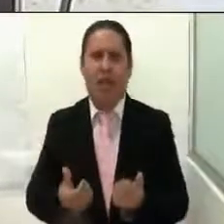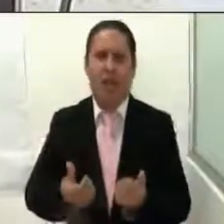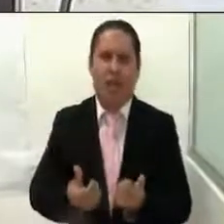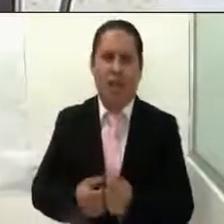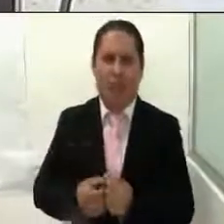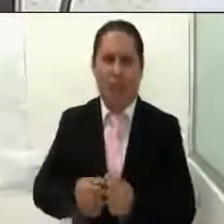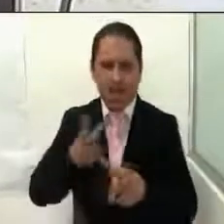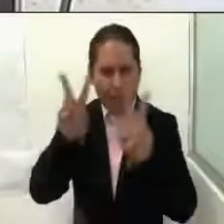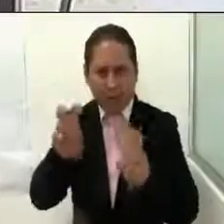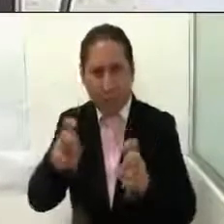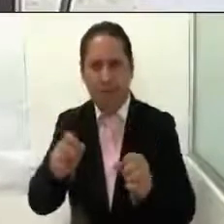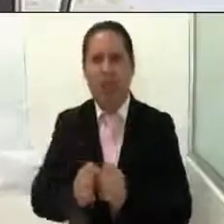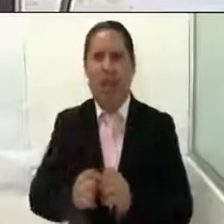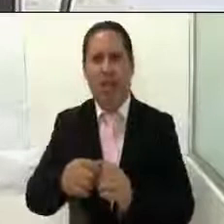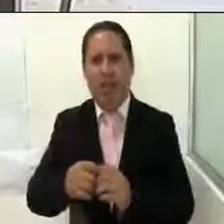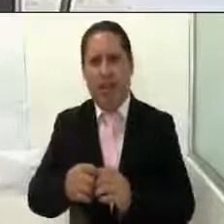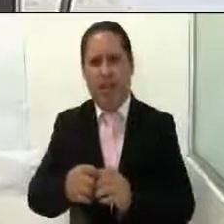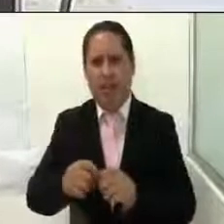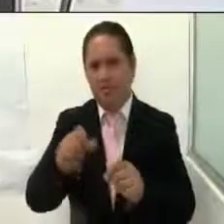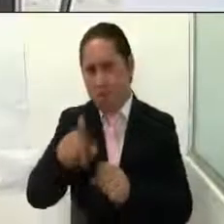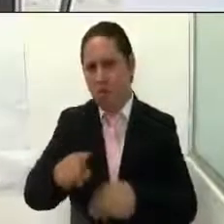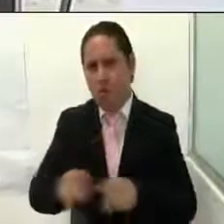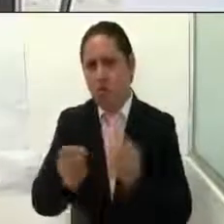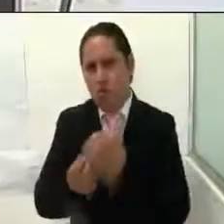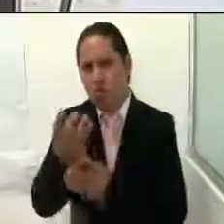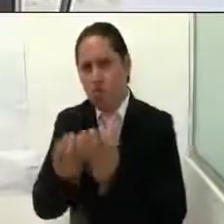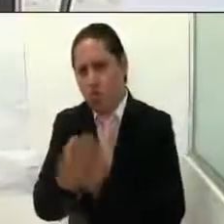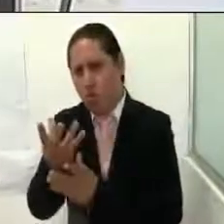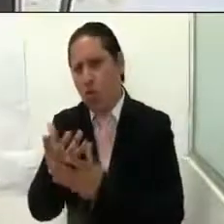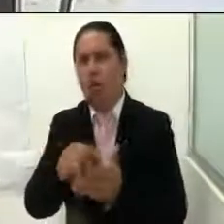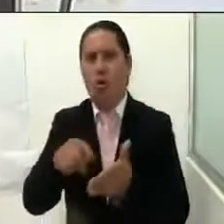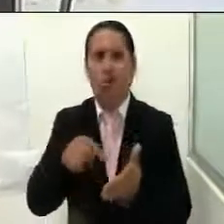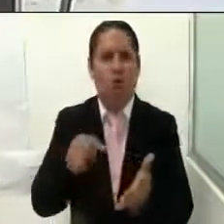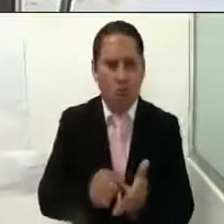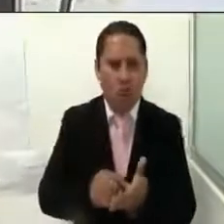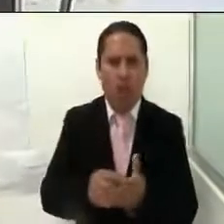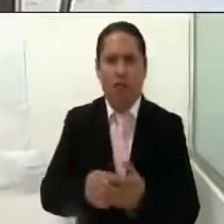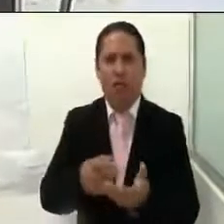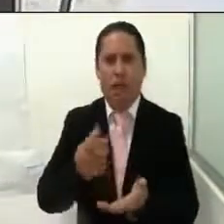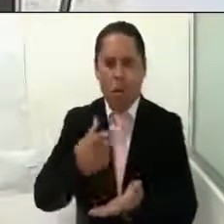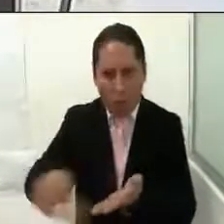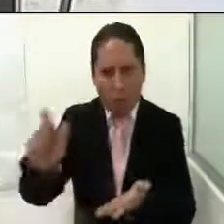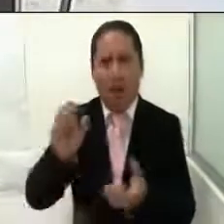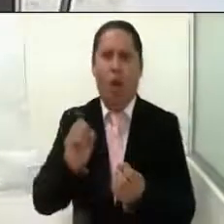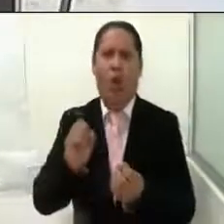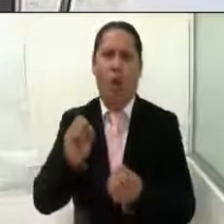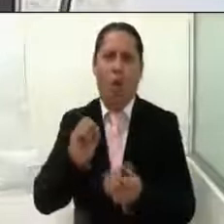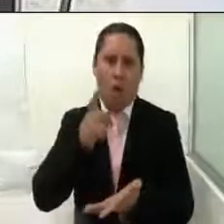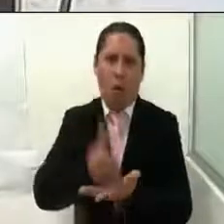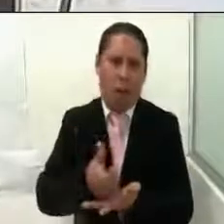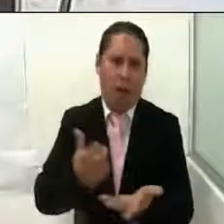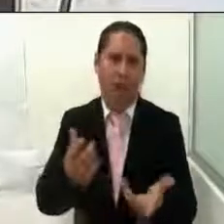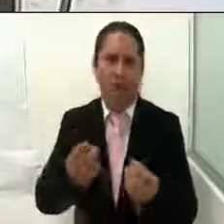subdivisión nuevos levantamientos localidades compraventa y constitución de fraccionamientos y condominios